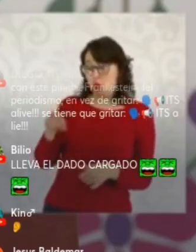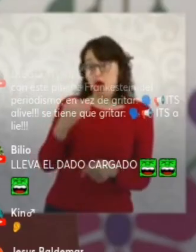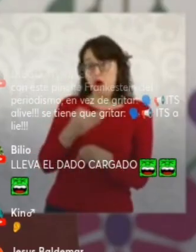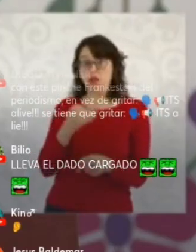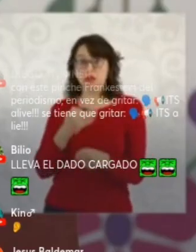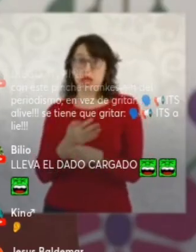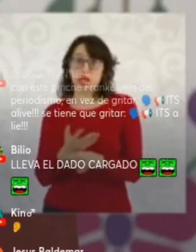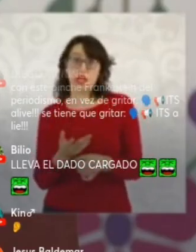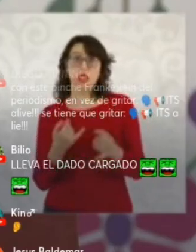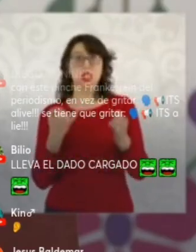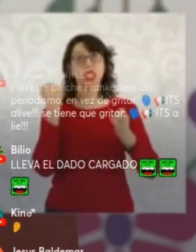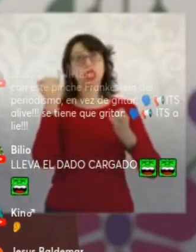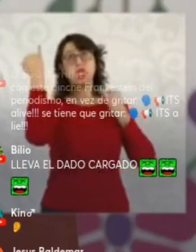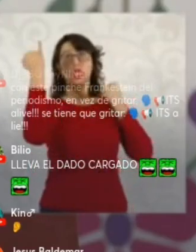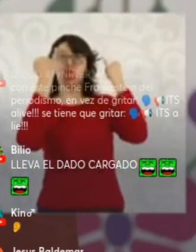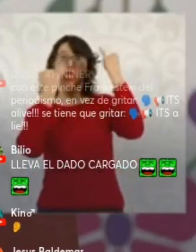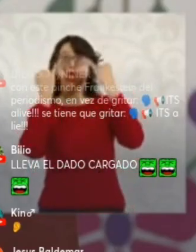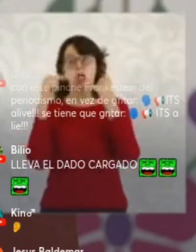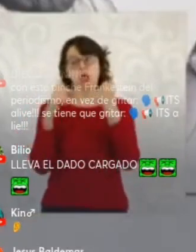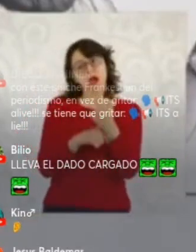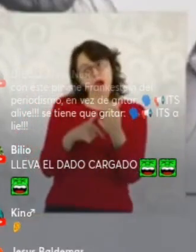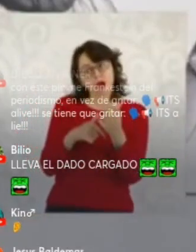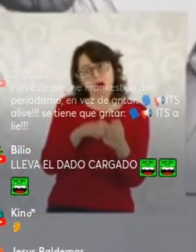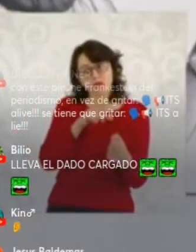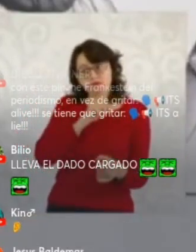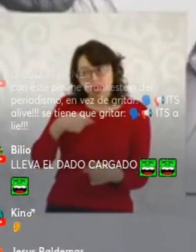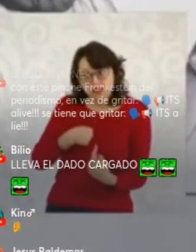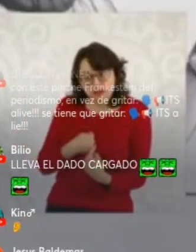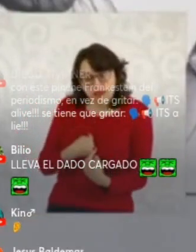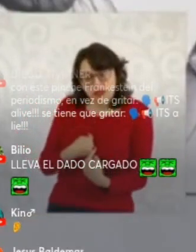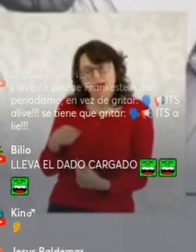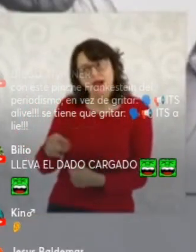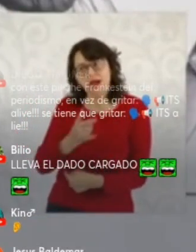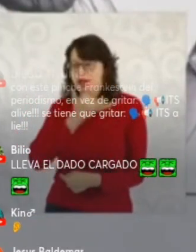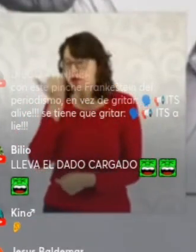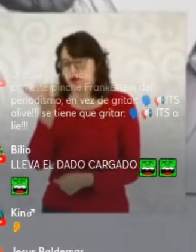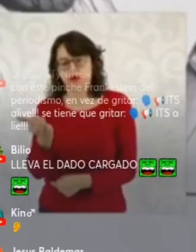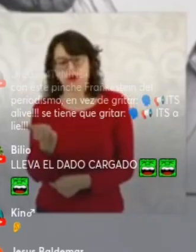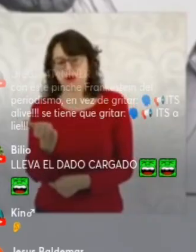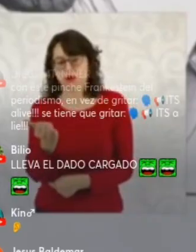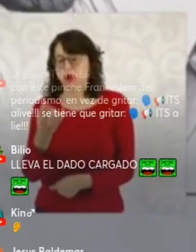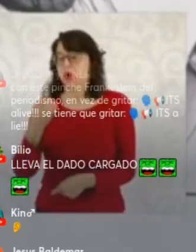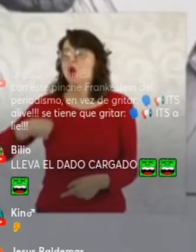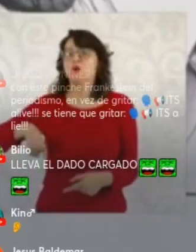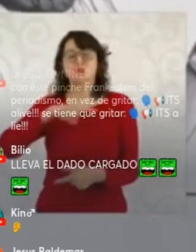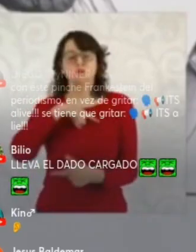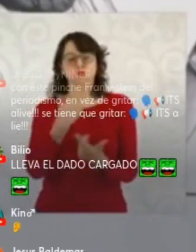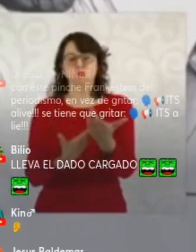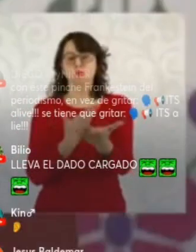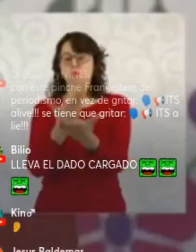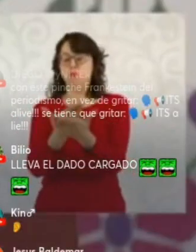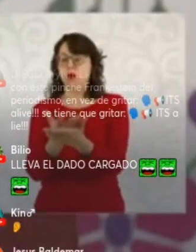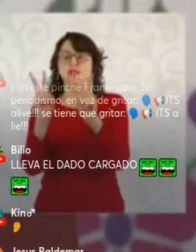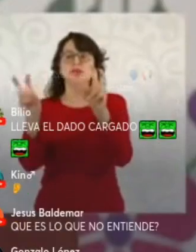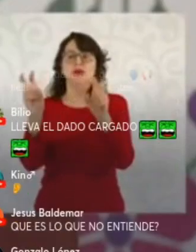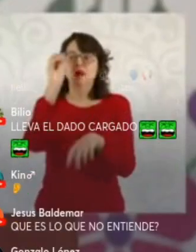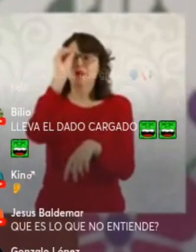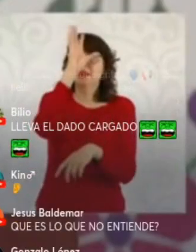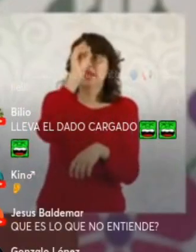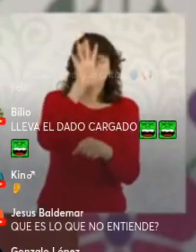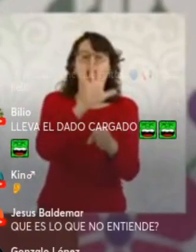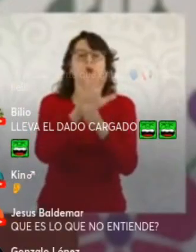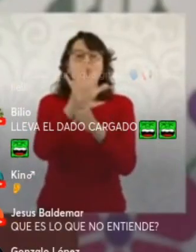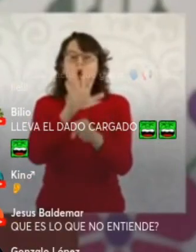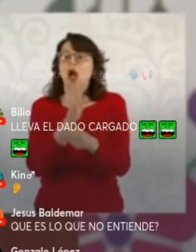estamos escondiendo y estamos mintiendo, estás equivocado. Entonces, ¿qué estamos planteando para la minería?